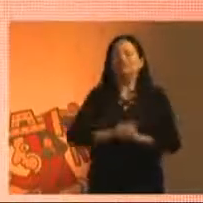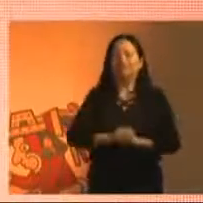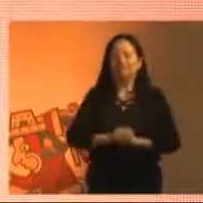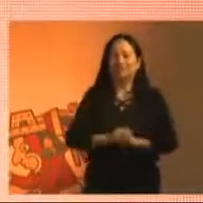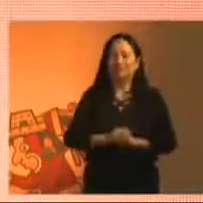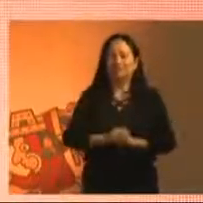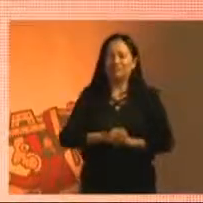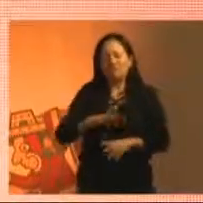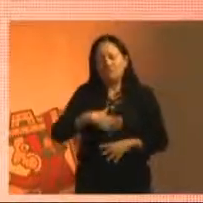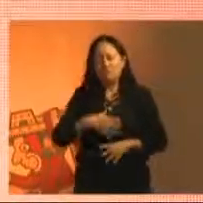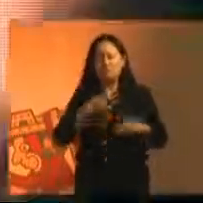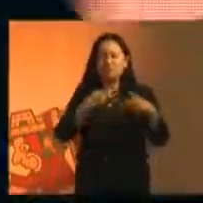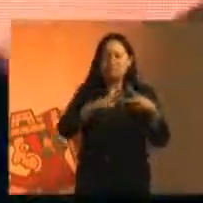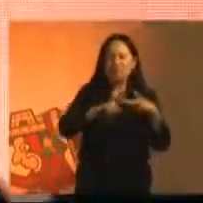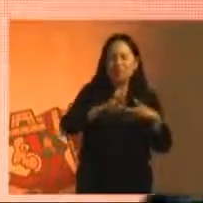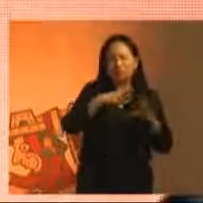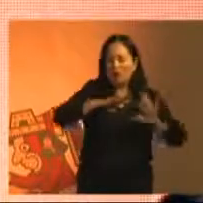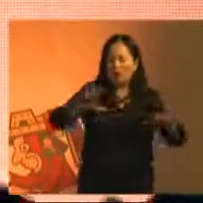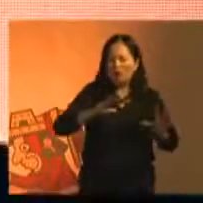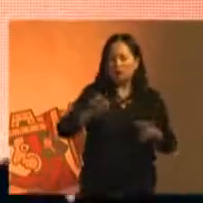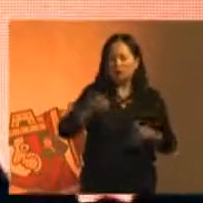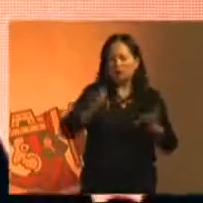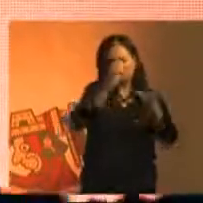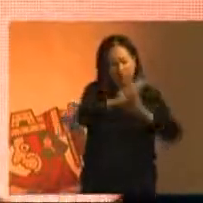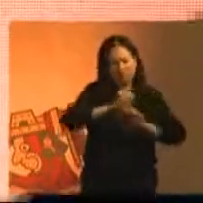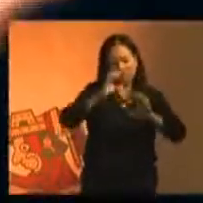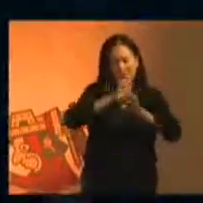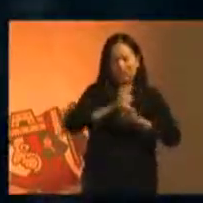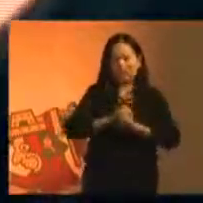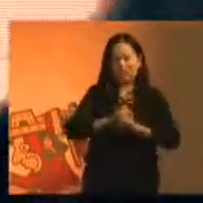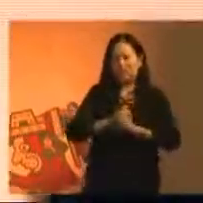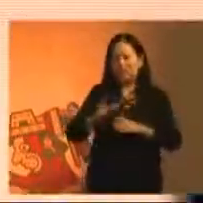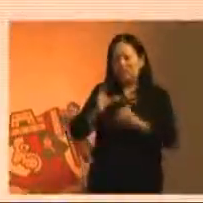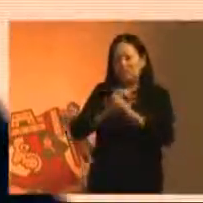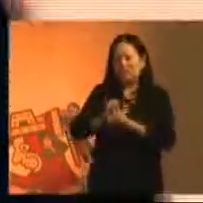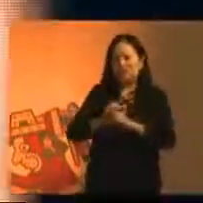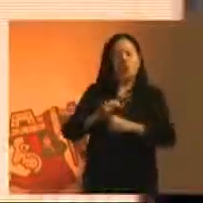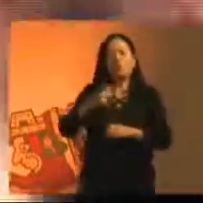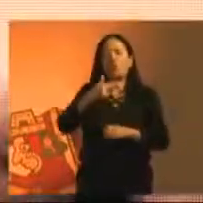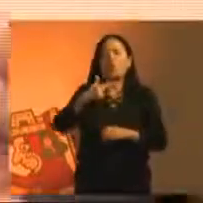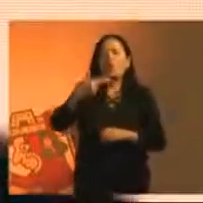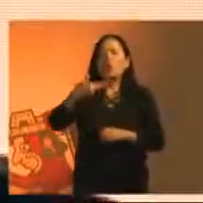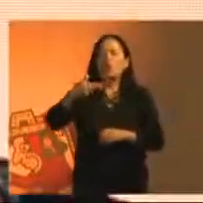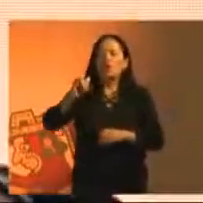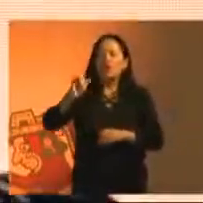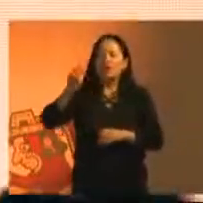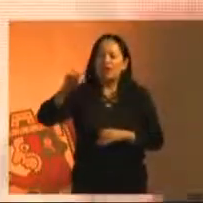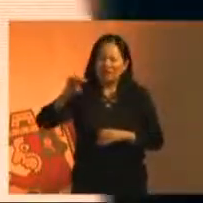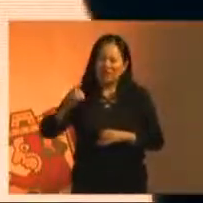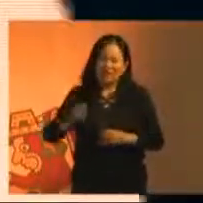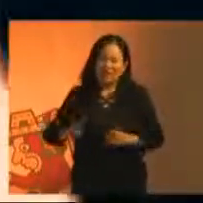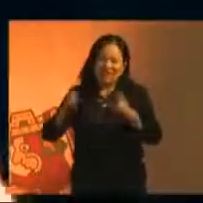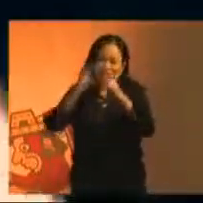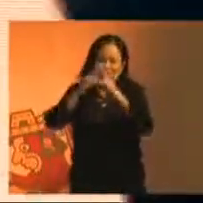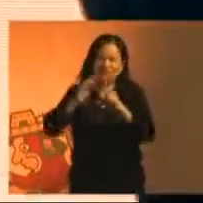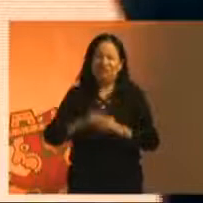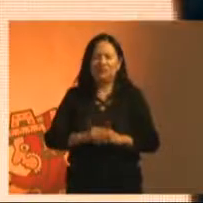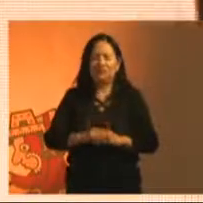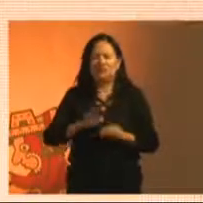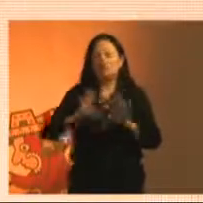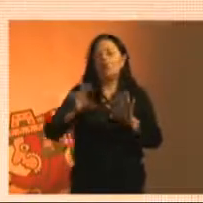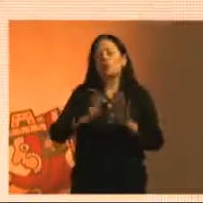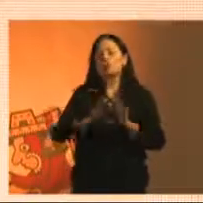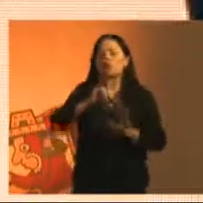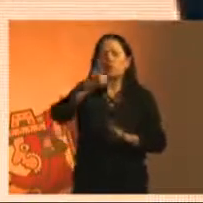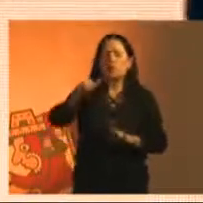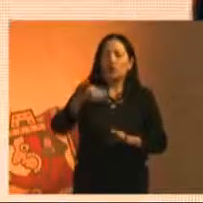agarraban una canción ya existente en el caso de eeuu himnos religiosos y le ponían la letra que querían yo es un